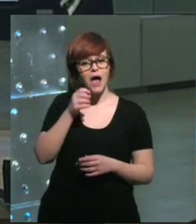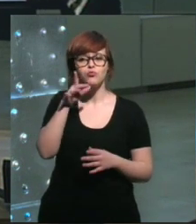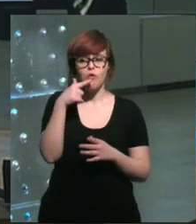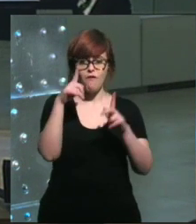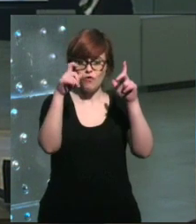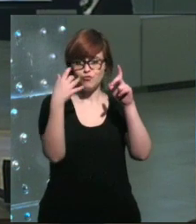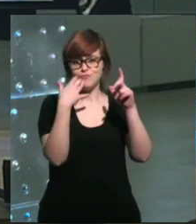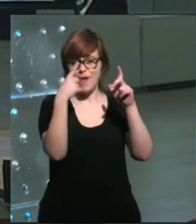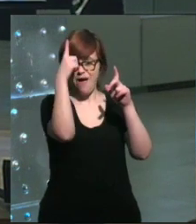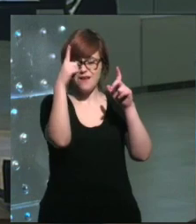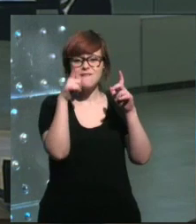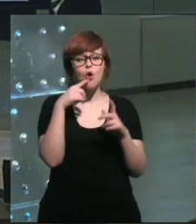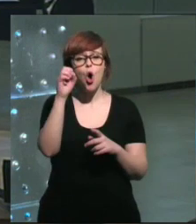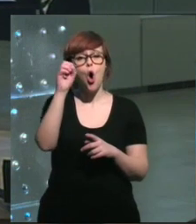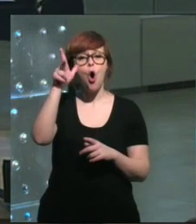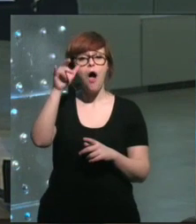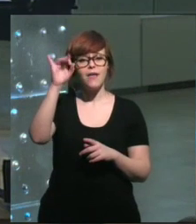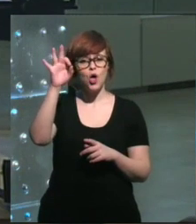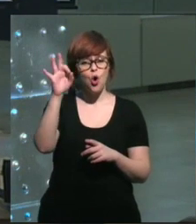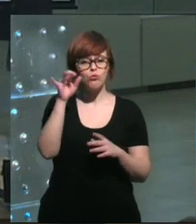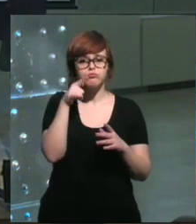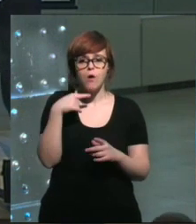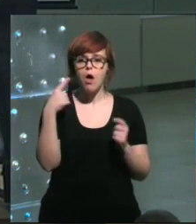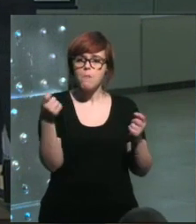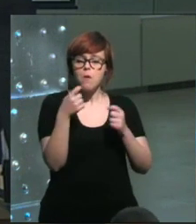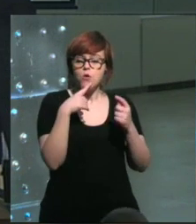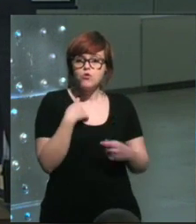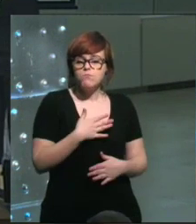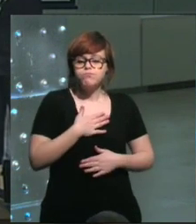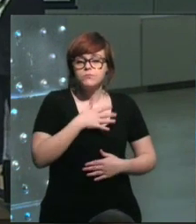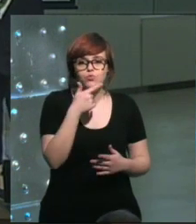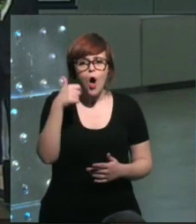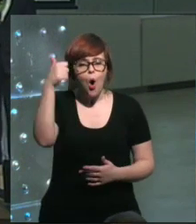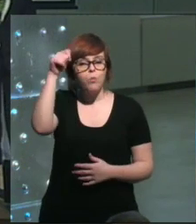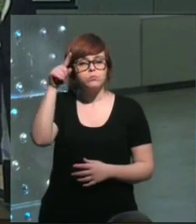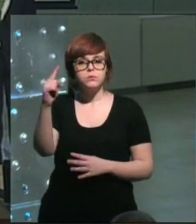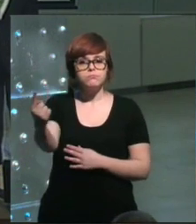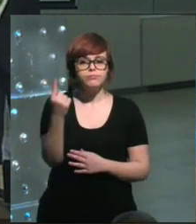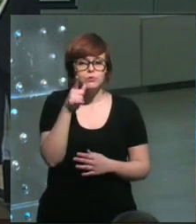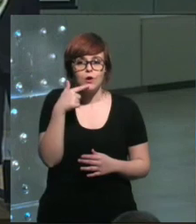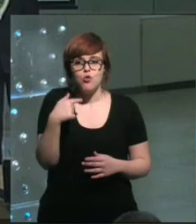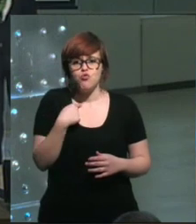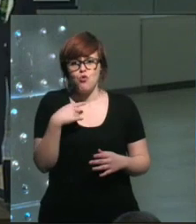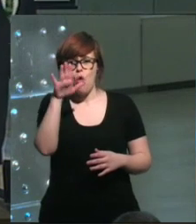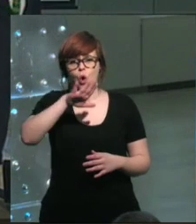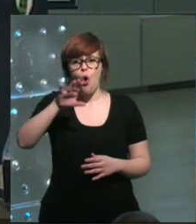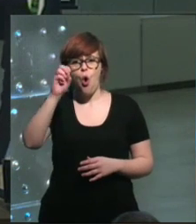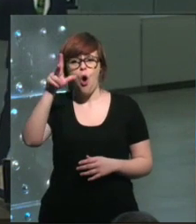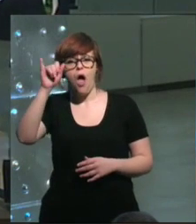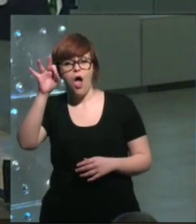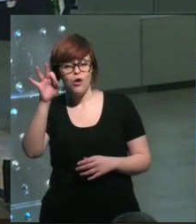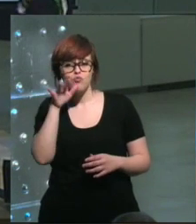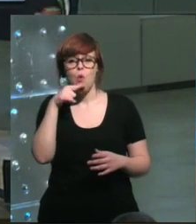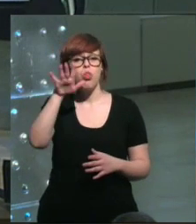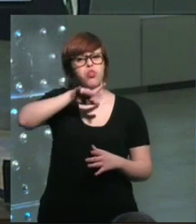verídica. Esto fue en Ohio, en la campaña, y a mí me sorprendió muchísimo porque veo entrar este señor. Claro, yo no soy ni de Ohio ni del interior de